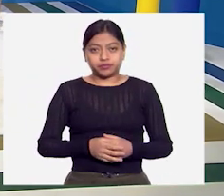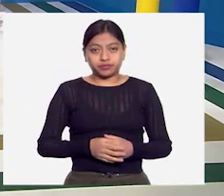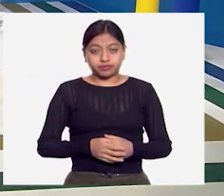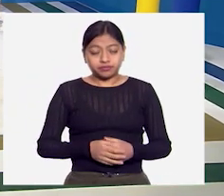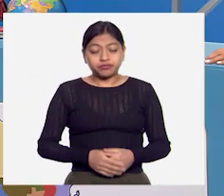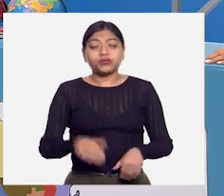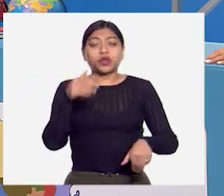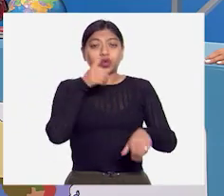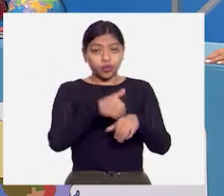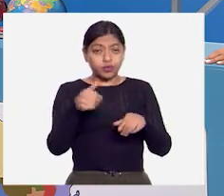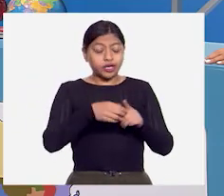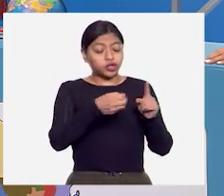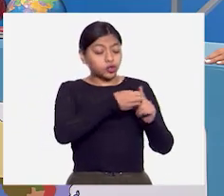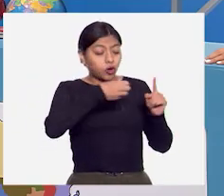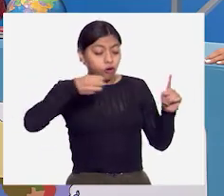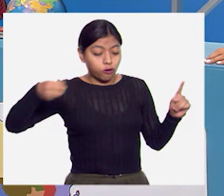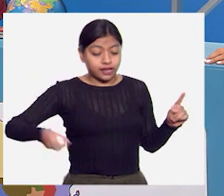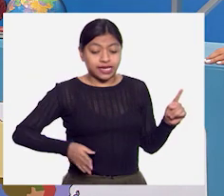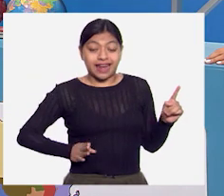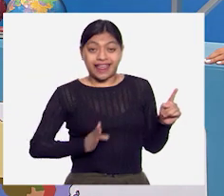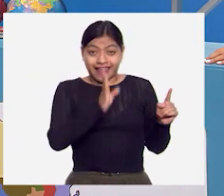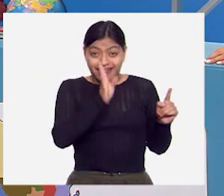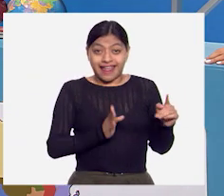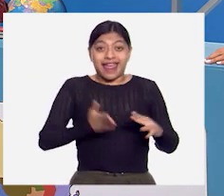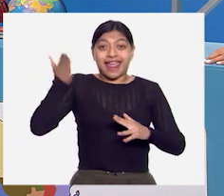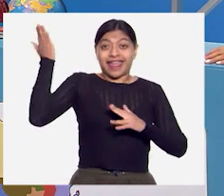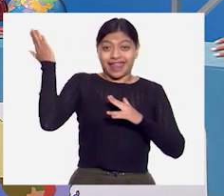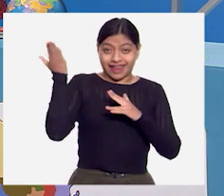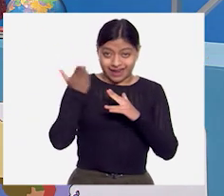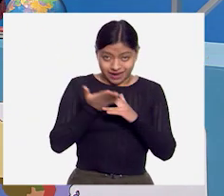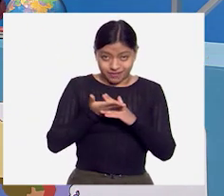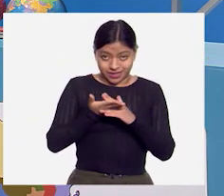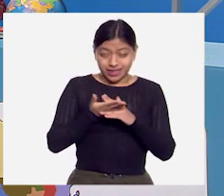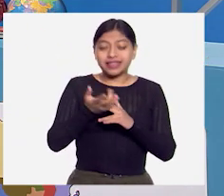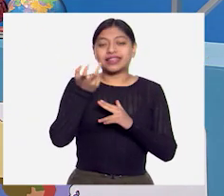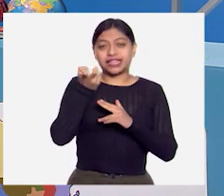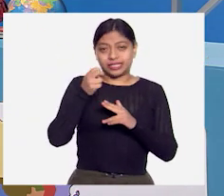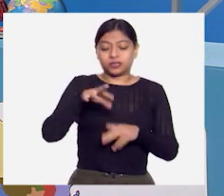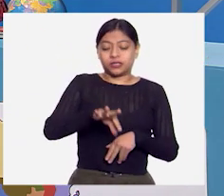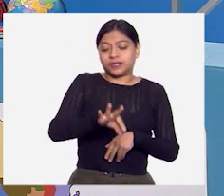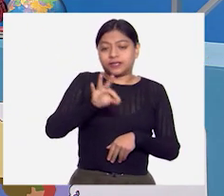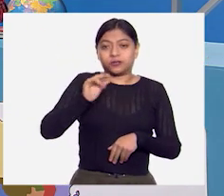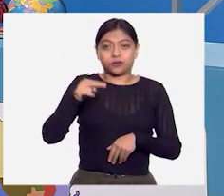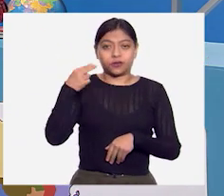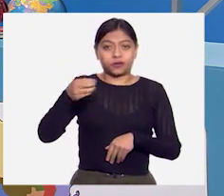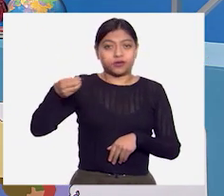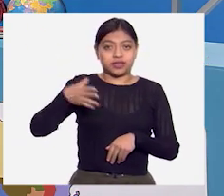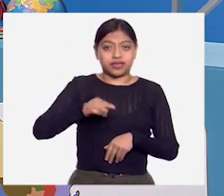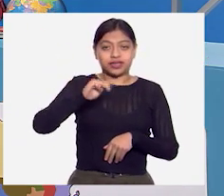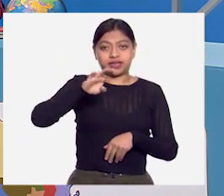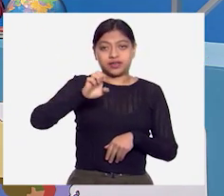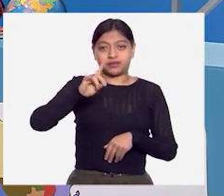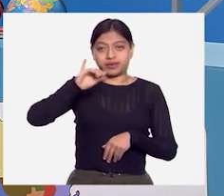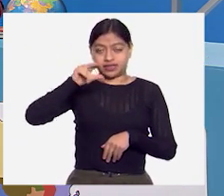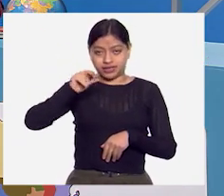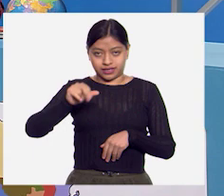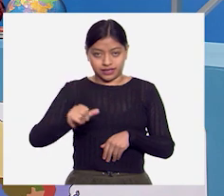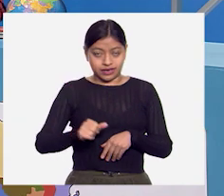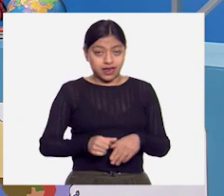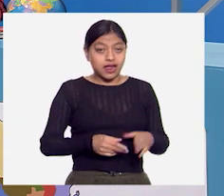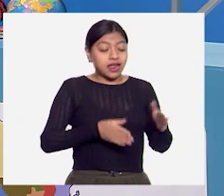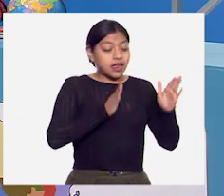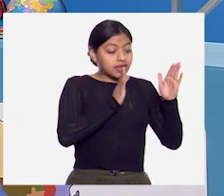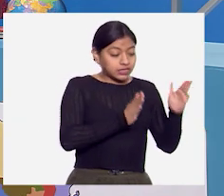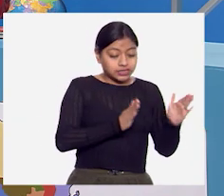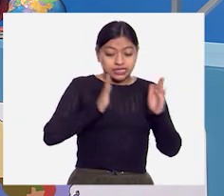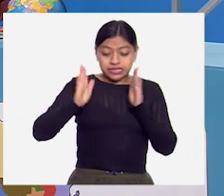datos corresponde a la posición en la que se divide el conjunto de datos en dos partes con igual número de